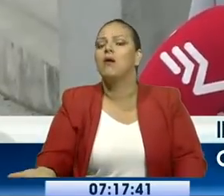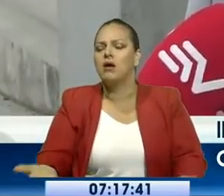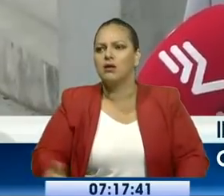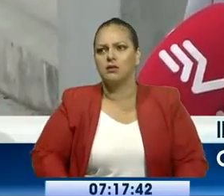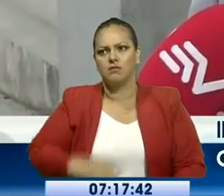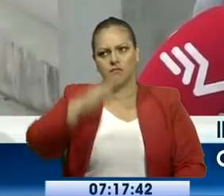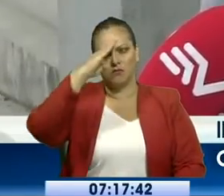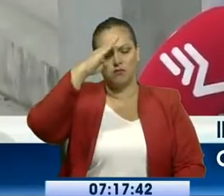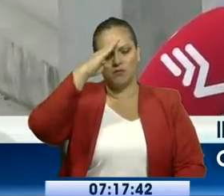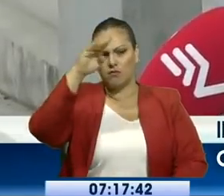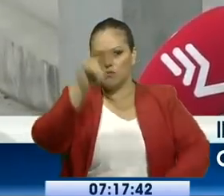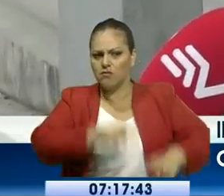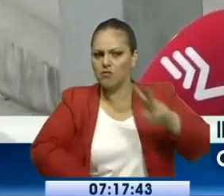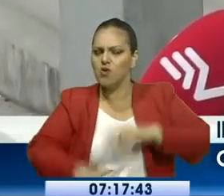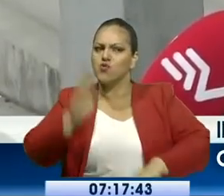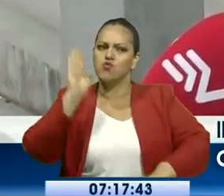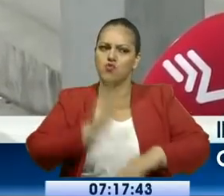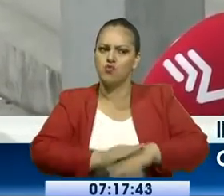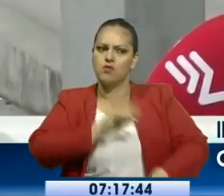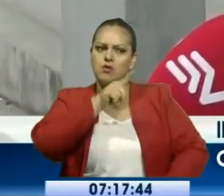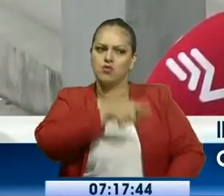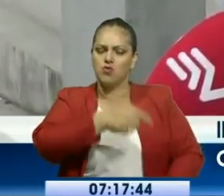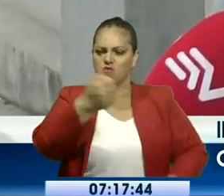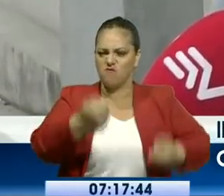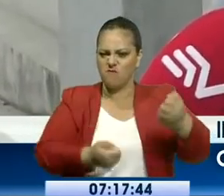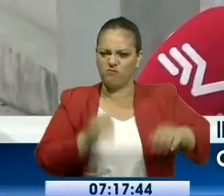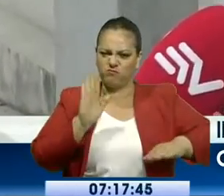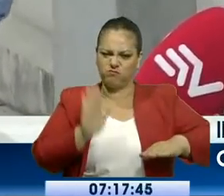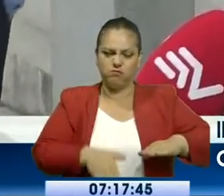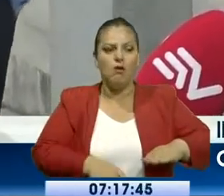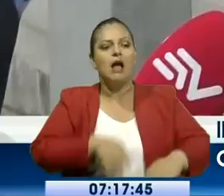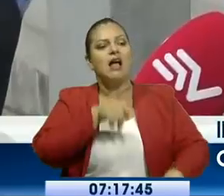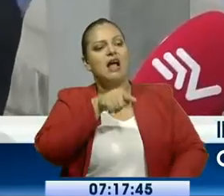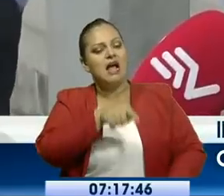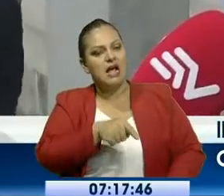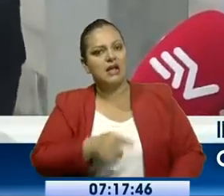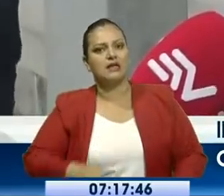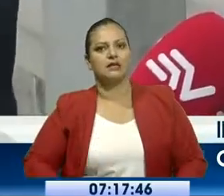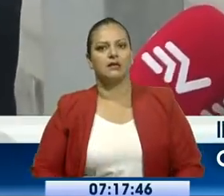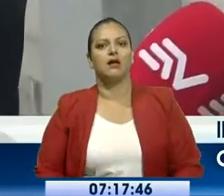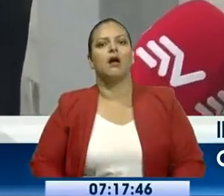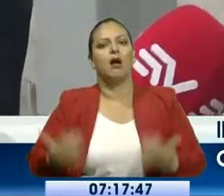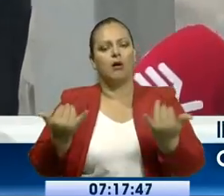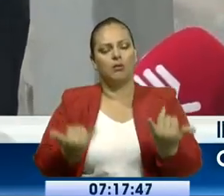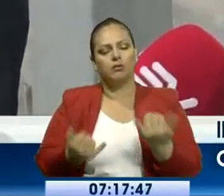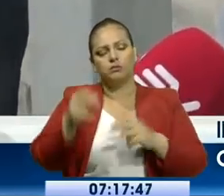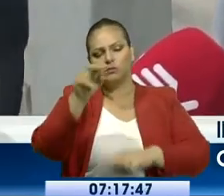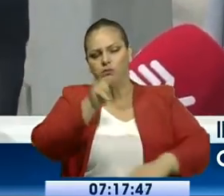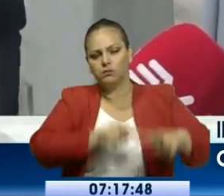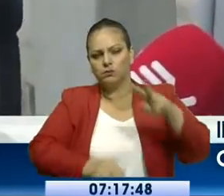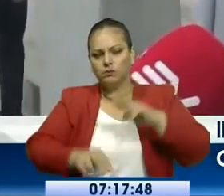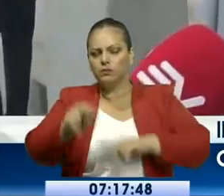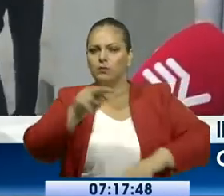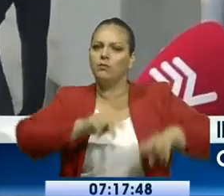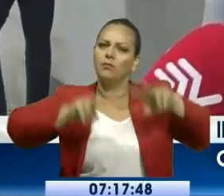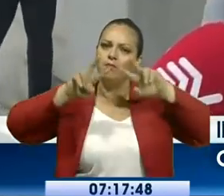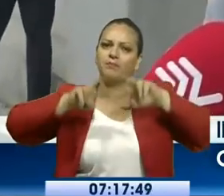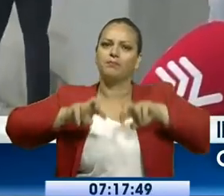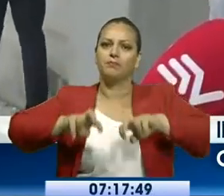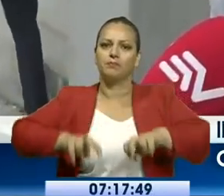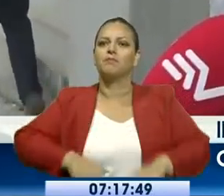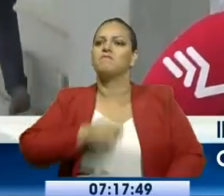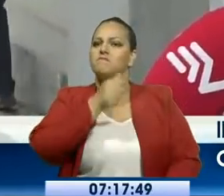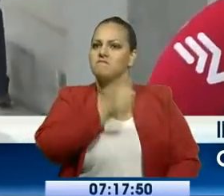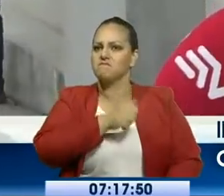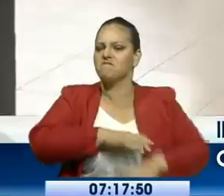Estado, la que establezca cuál es el tipo penal que se va a investigar y que se va a imputar posteriormente. Pero que aquí hay un hecho delictivo,